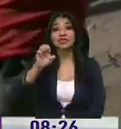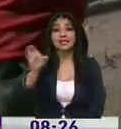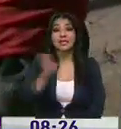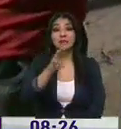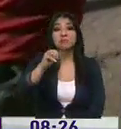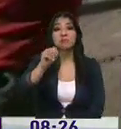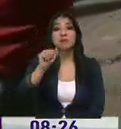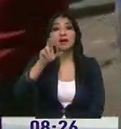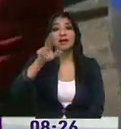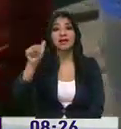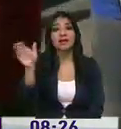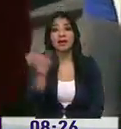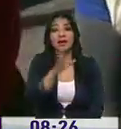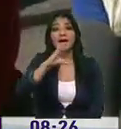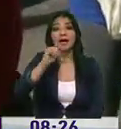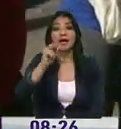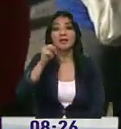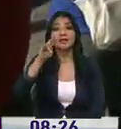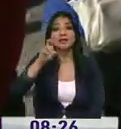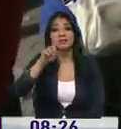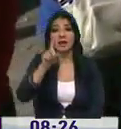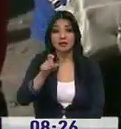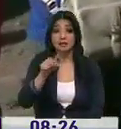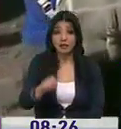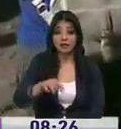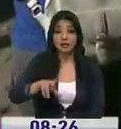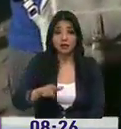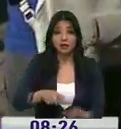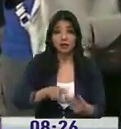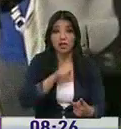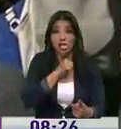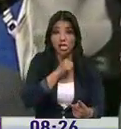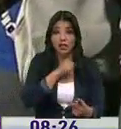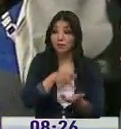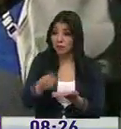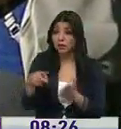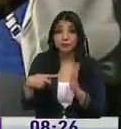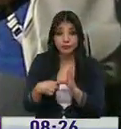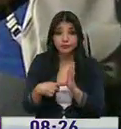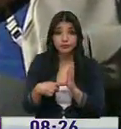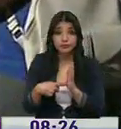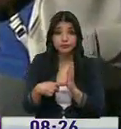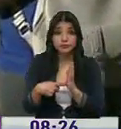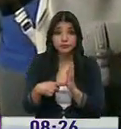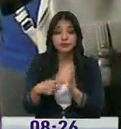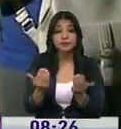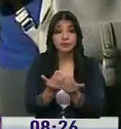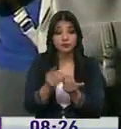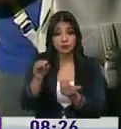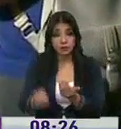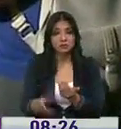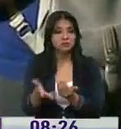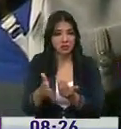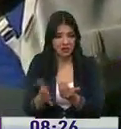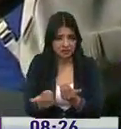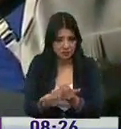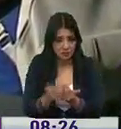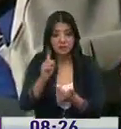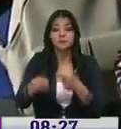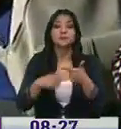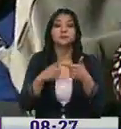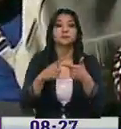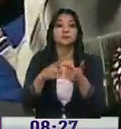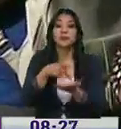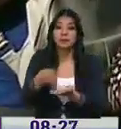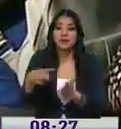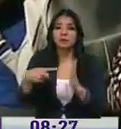la cual nosotros tenemos asaltos, tenemos robos, pagamos impuestos de basurero, cual no contamos con esos basureros.